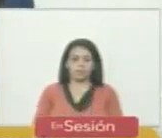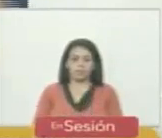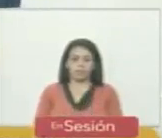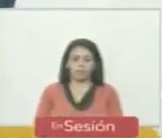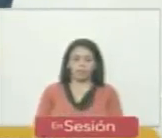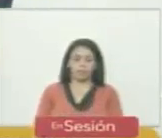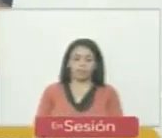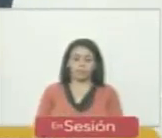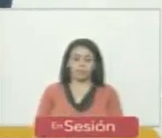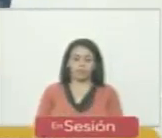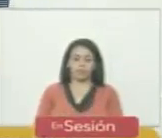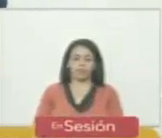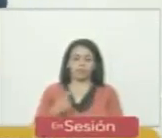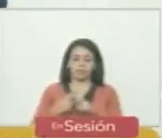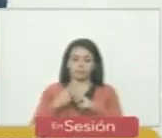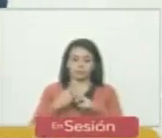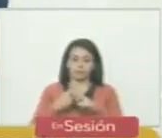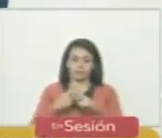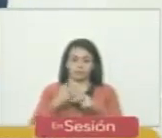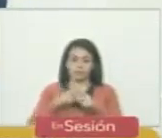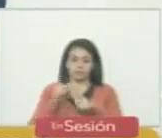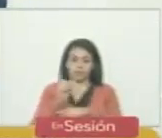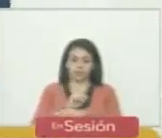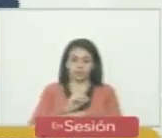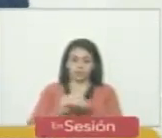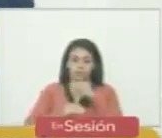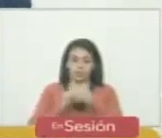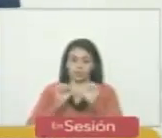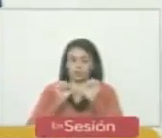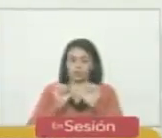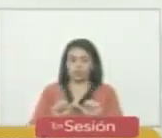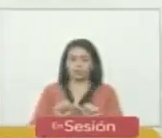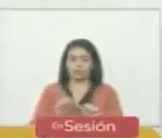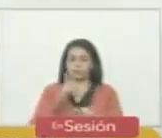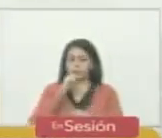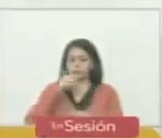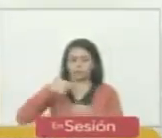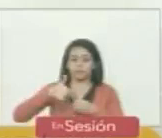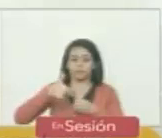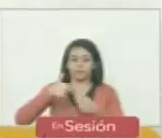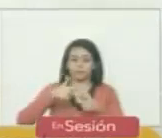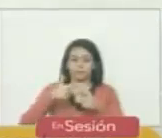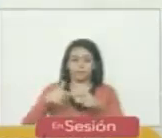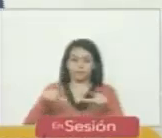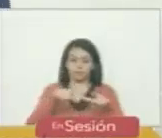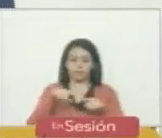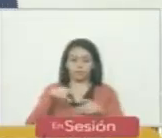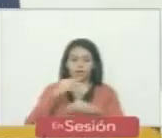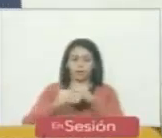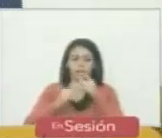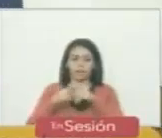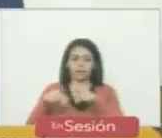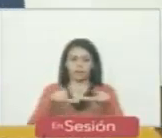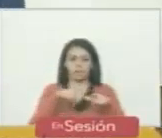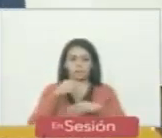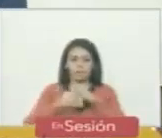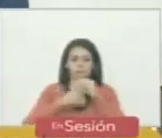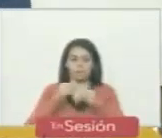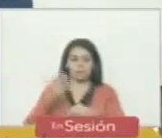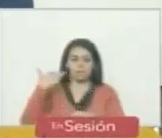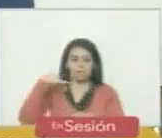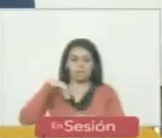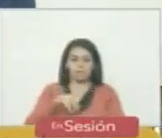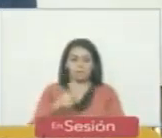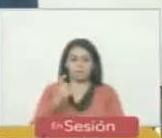Y corrieron un riesgo inmenso de quedarse sin combustible en pleno vuelo. Hubiera